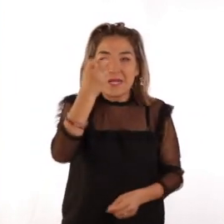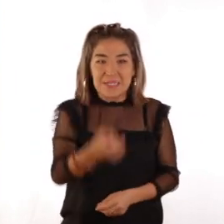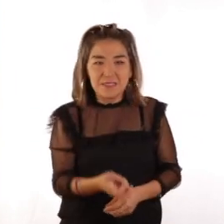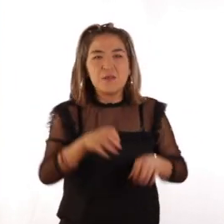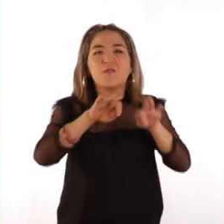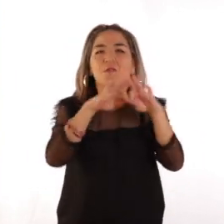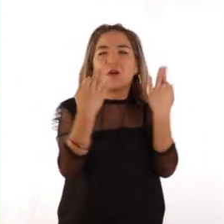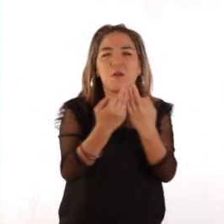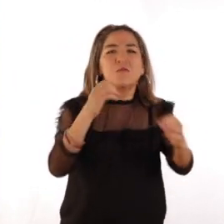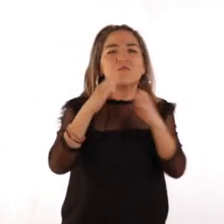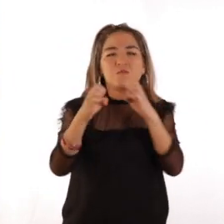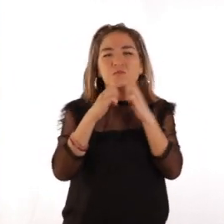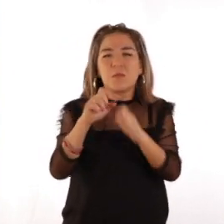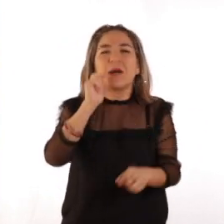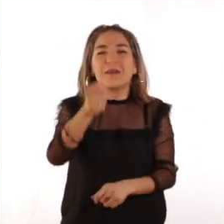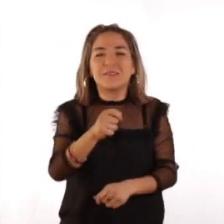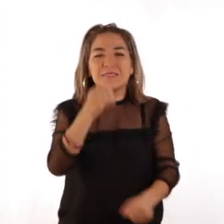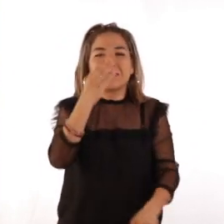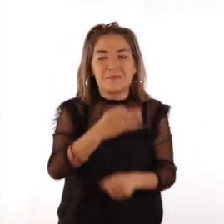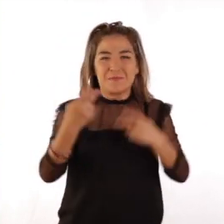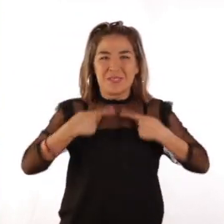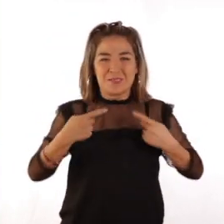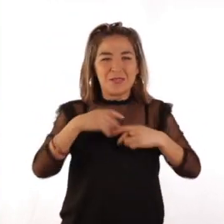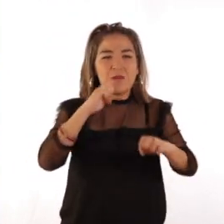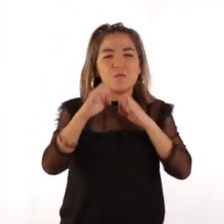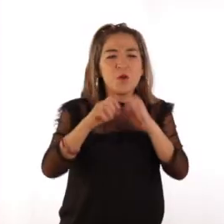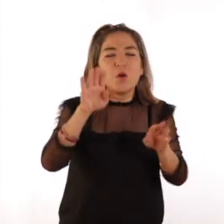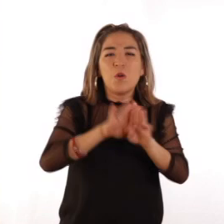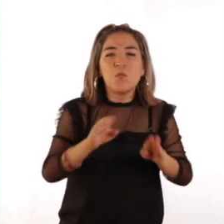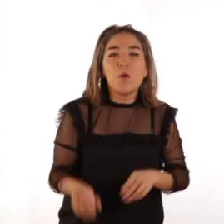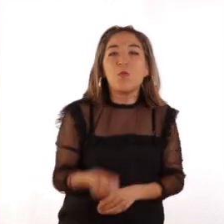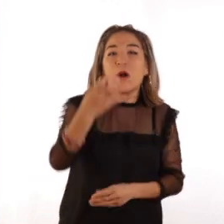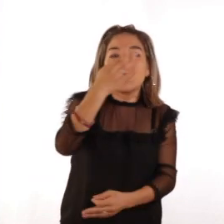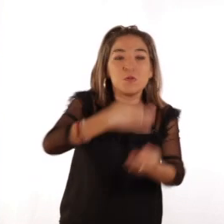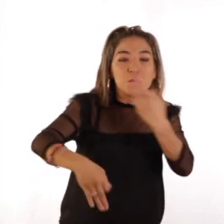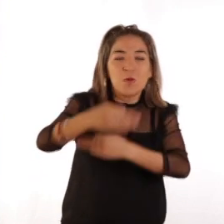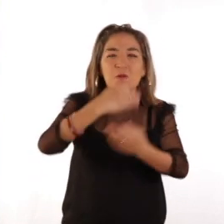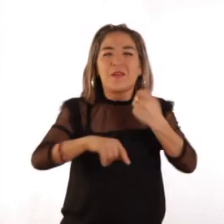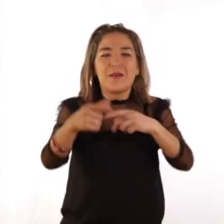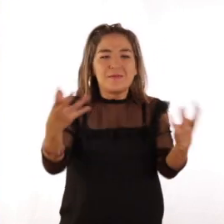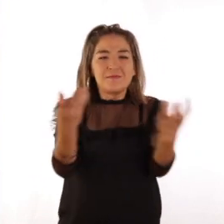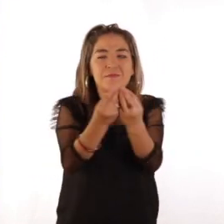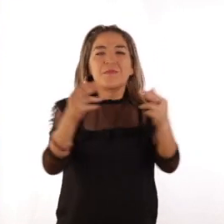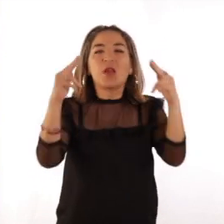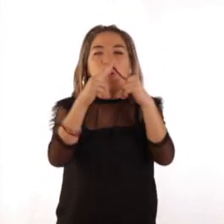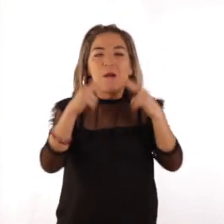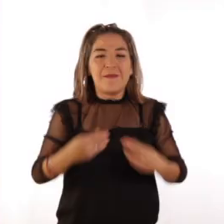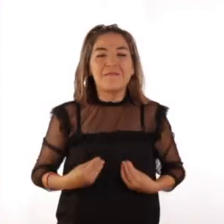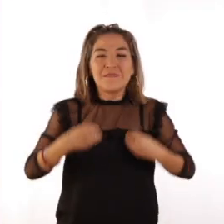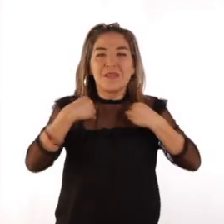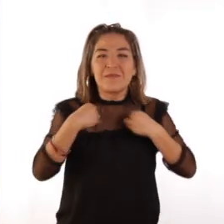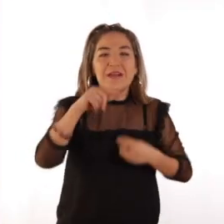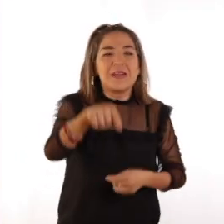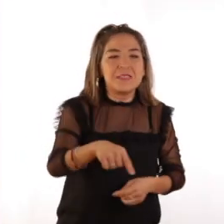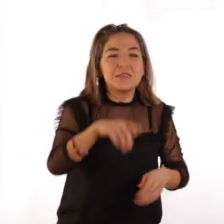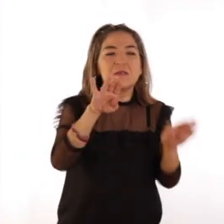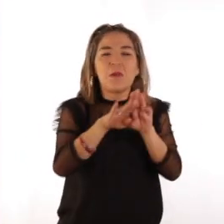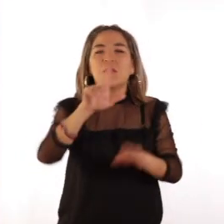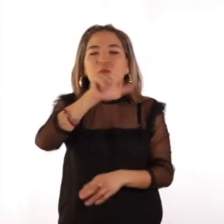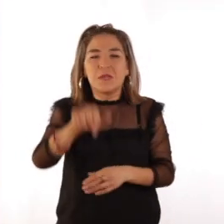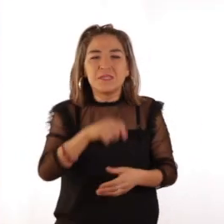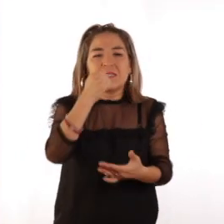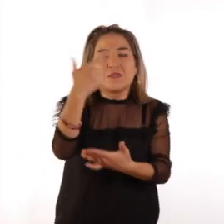vivienda? De esta manera, el entrevistador obtiene información que representa a todos los que viven en un hogar y los analistas